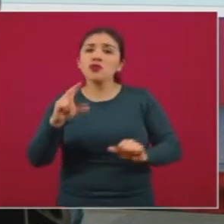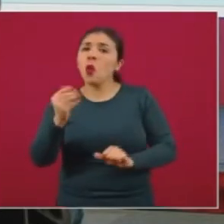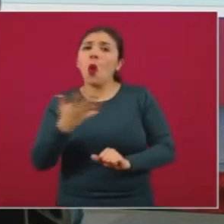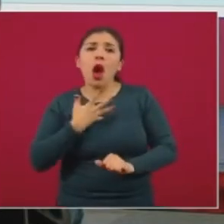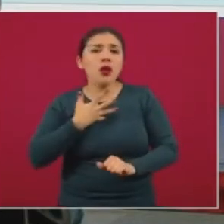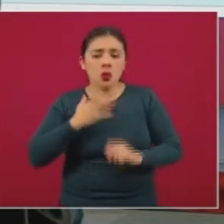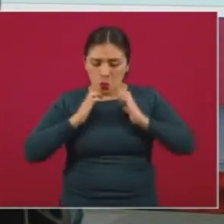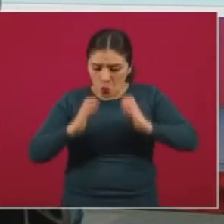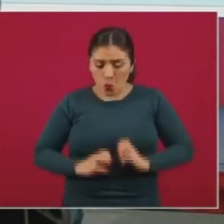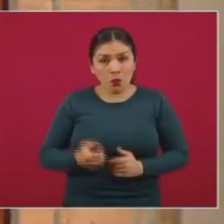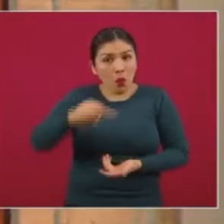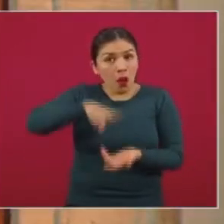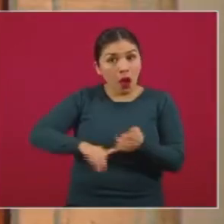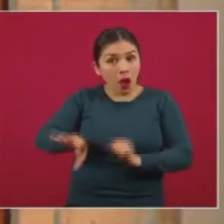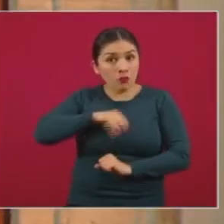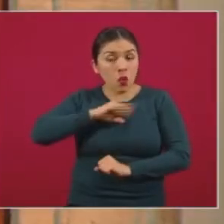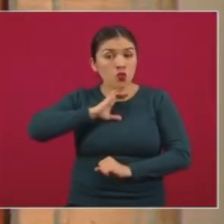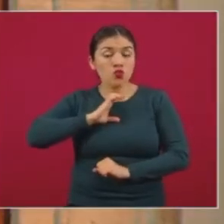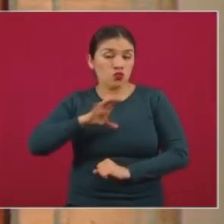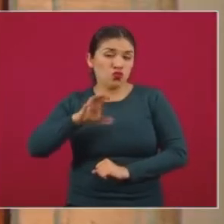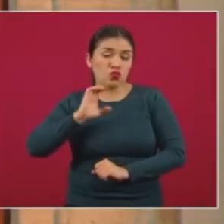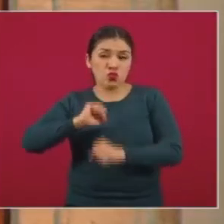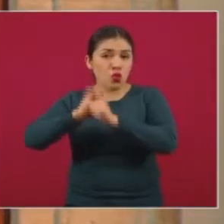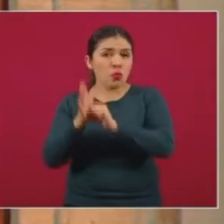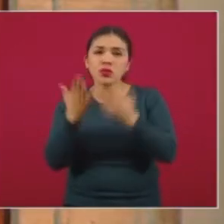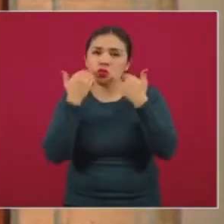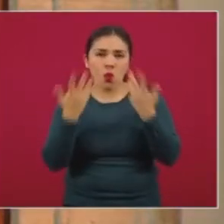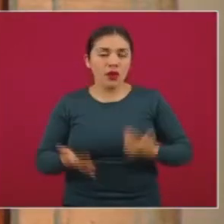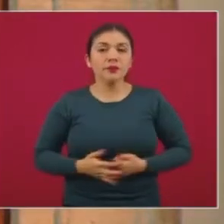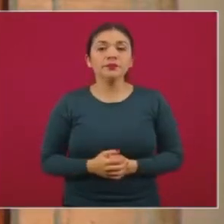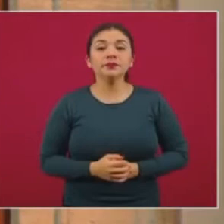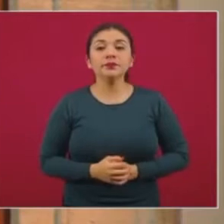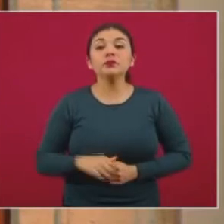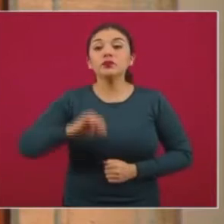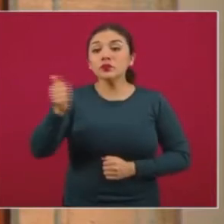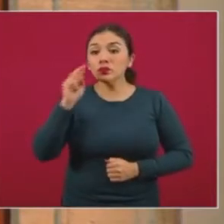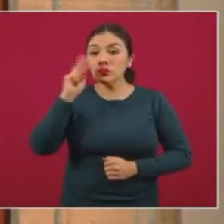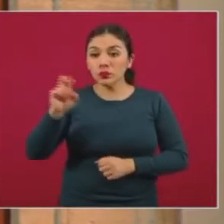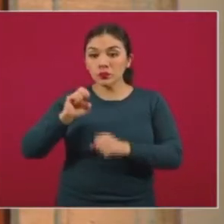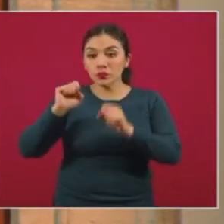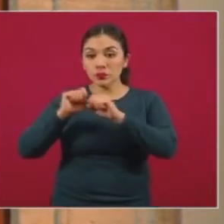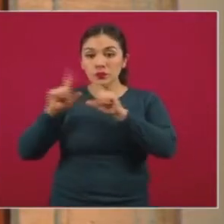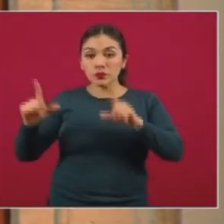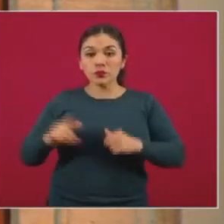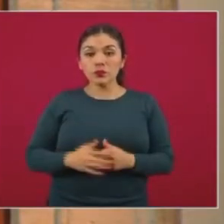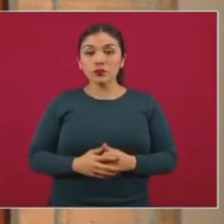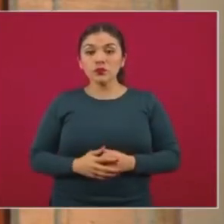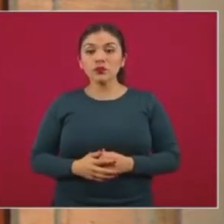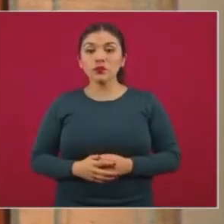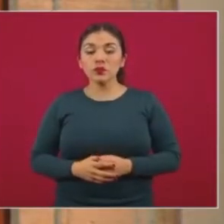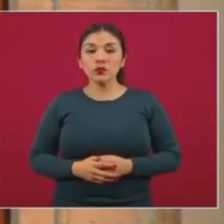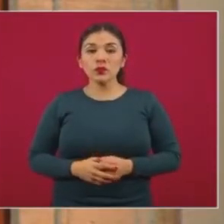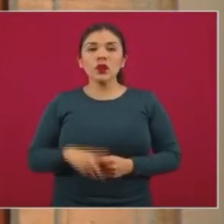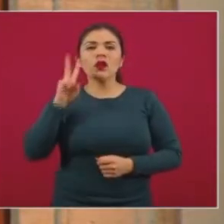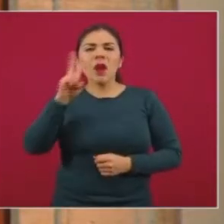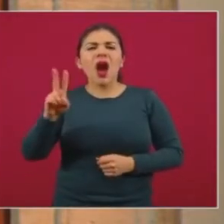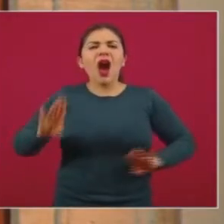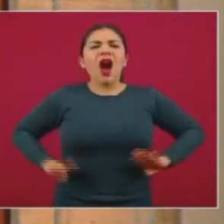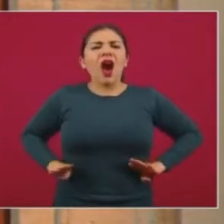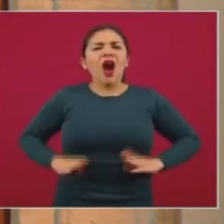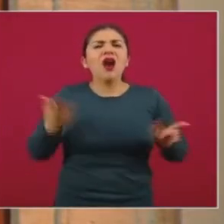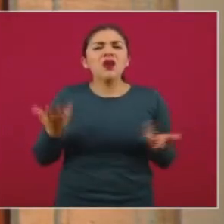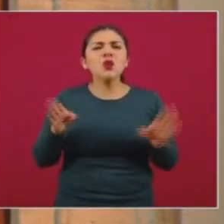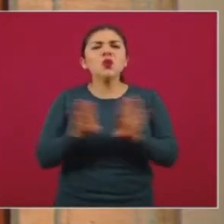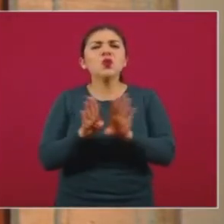en este momento. Si vemos la siguiente diapositiva, tenemos el comportamiento